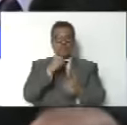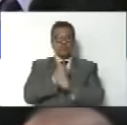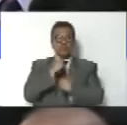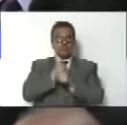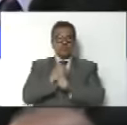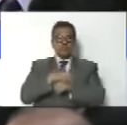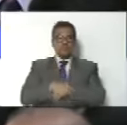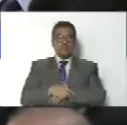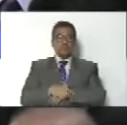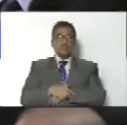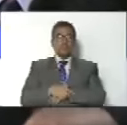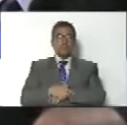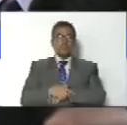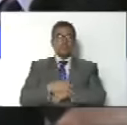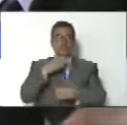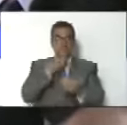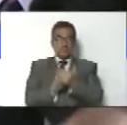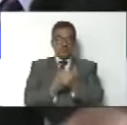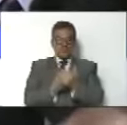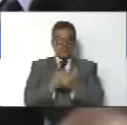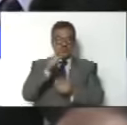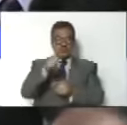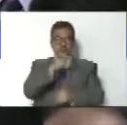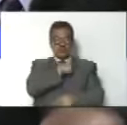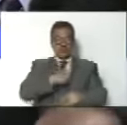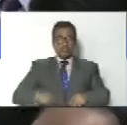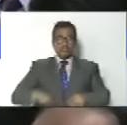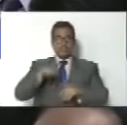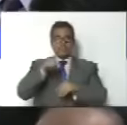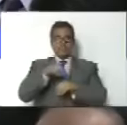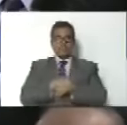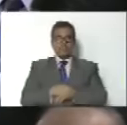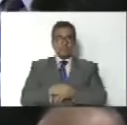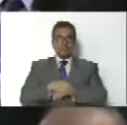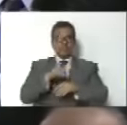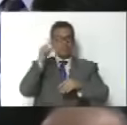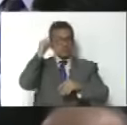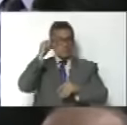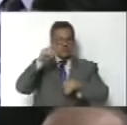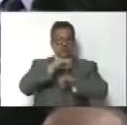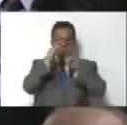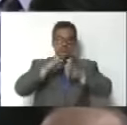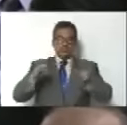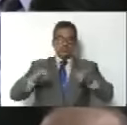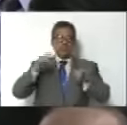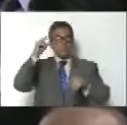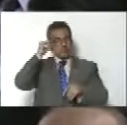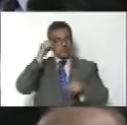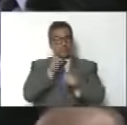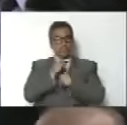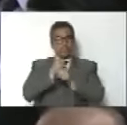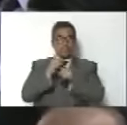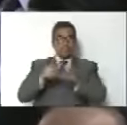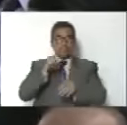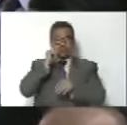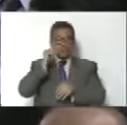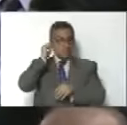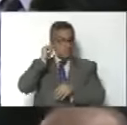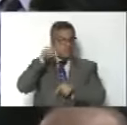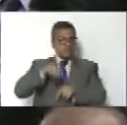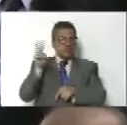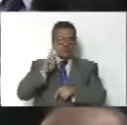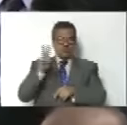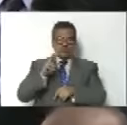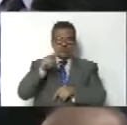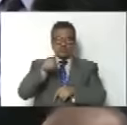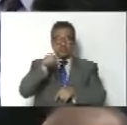trabajo. Gracias, presidente. ¡Feliz día a los trabajadores y a las trabajadoras de